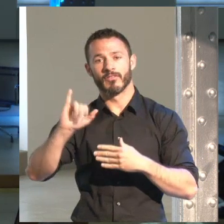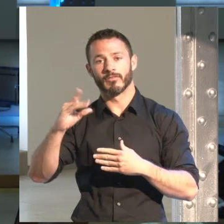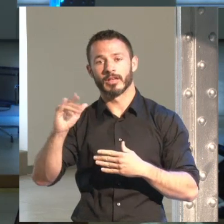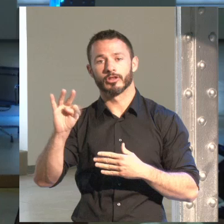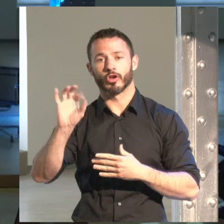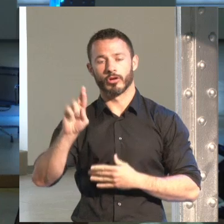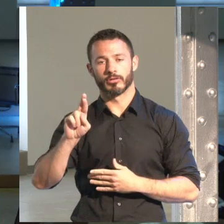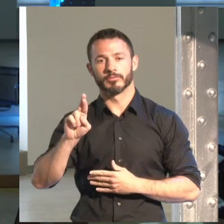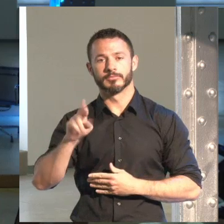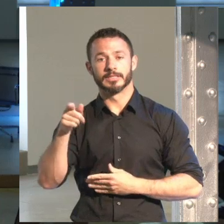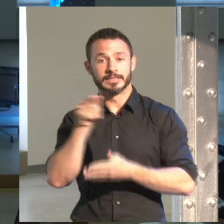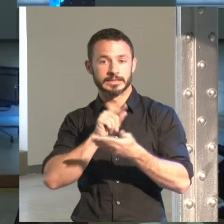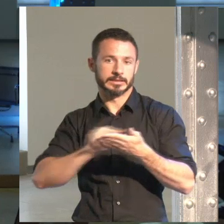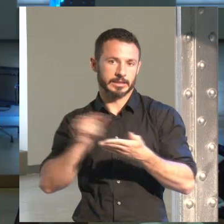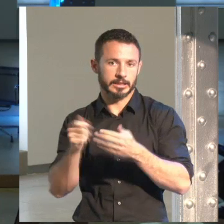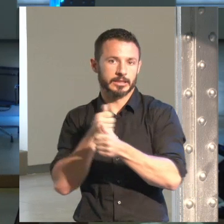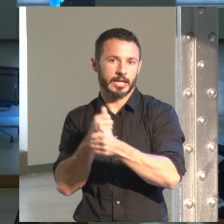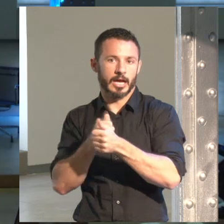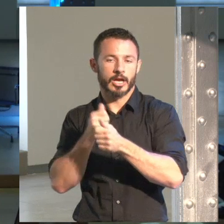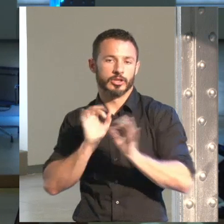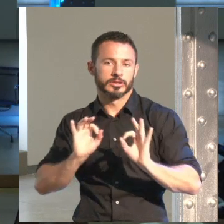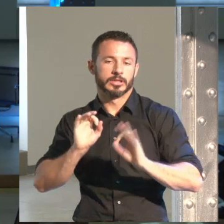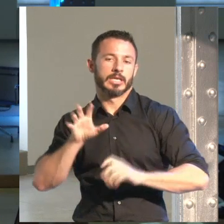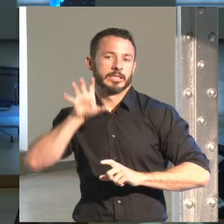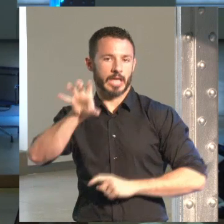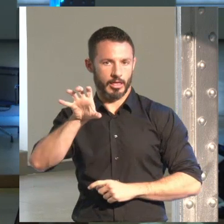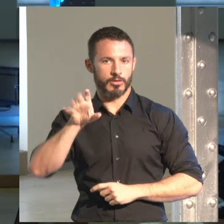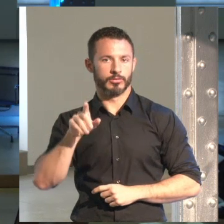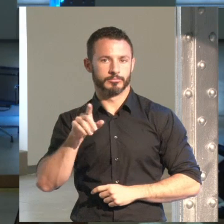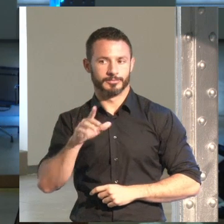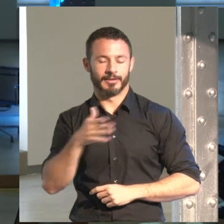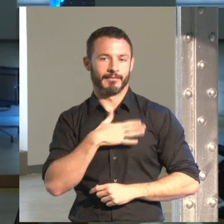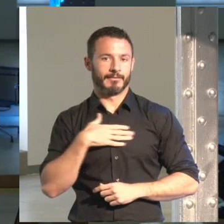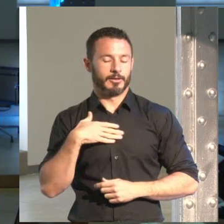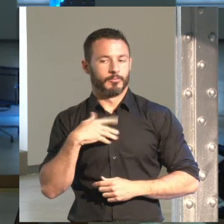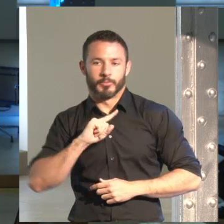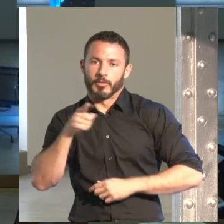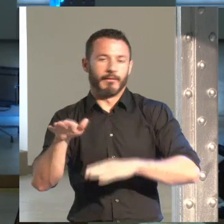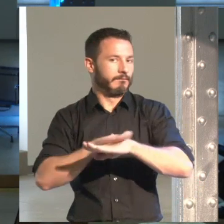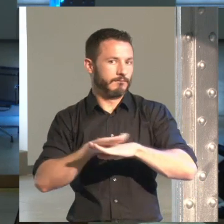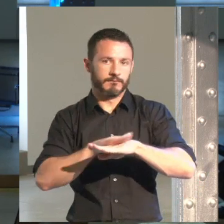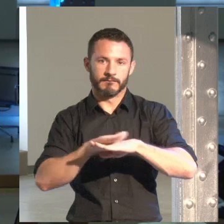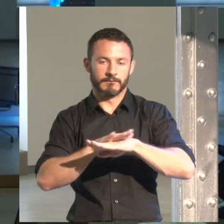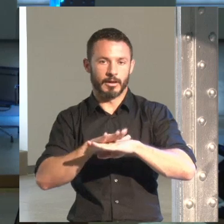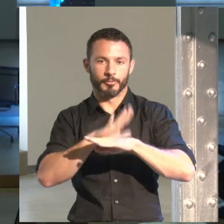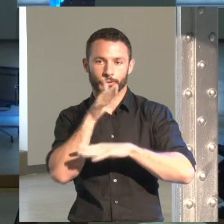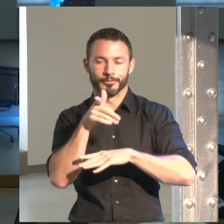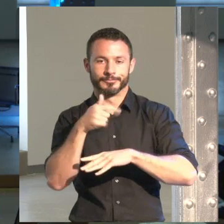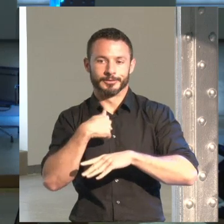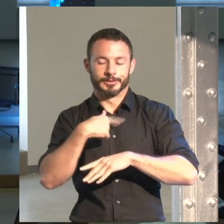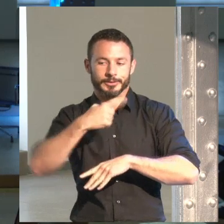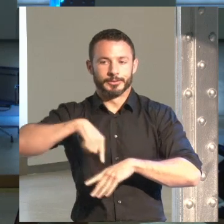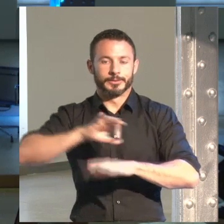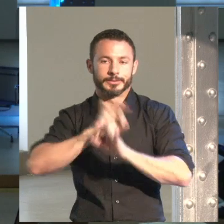Calvo Sotelo, al secretario de Estado, con el que hemos cometido, he de empezar disculpándome, hemos cometido la descortesía en una de